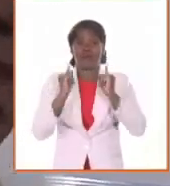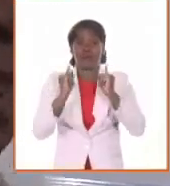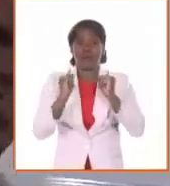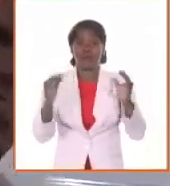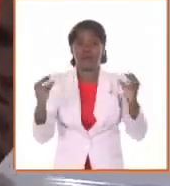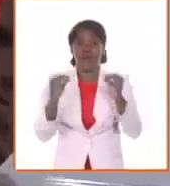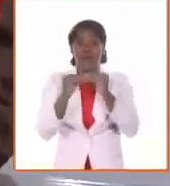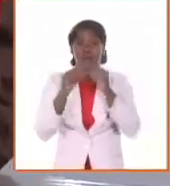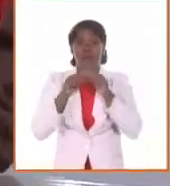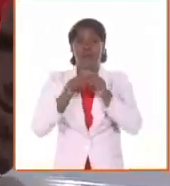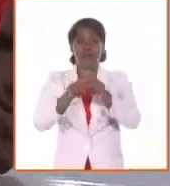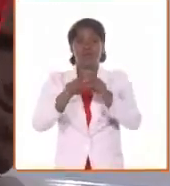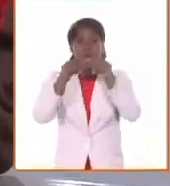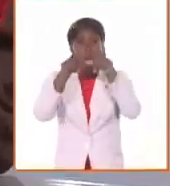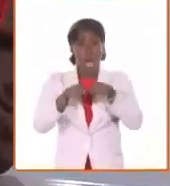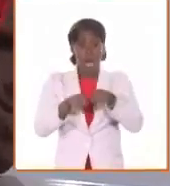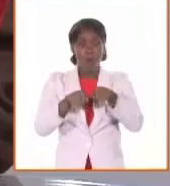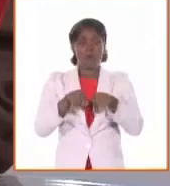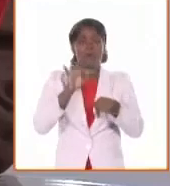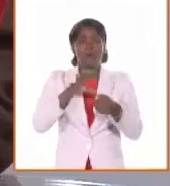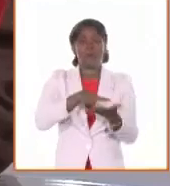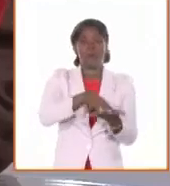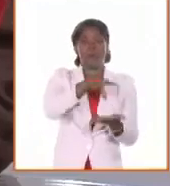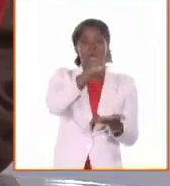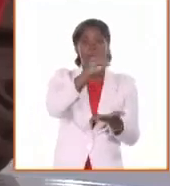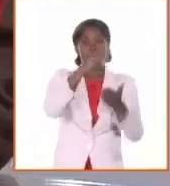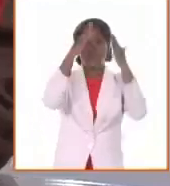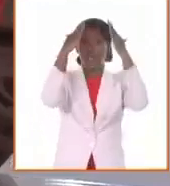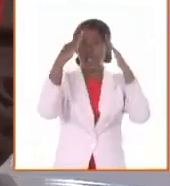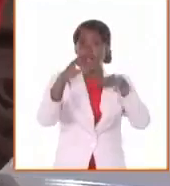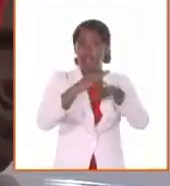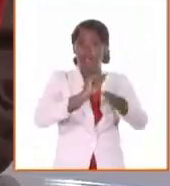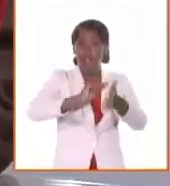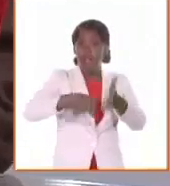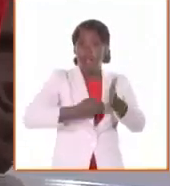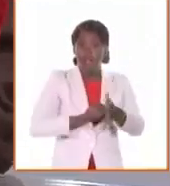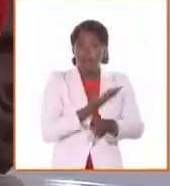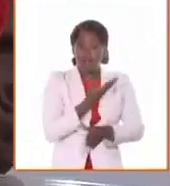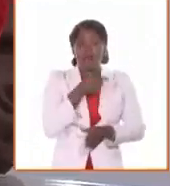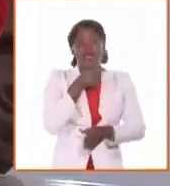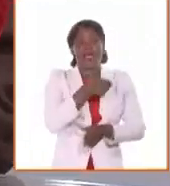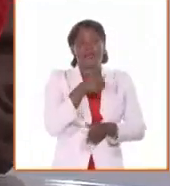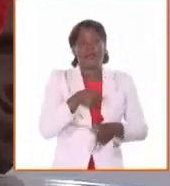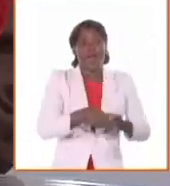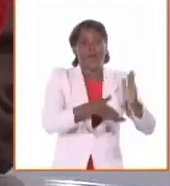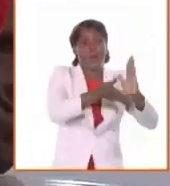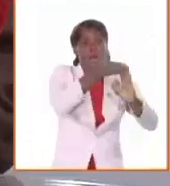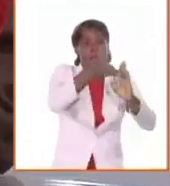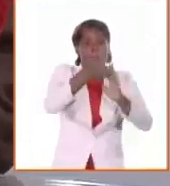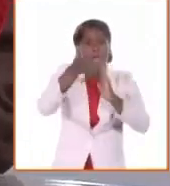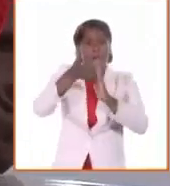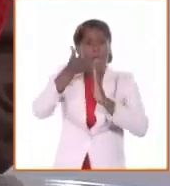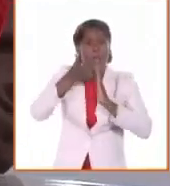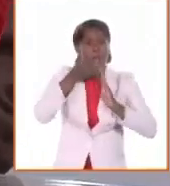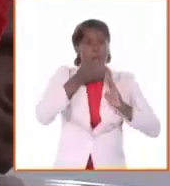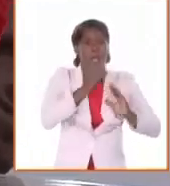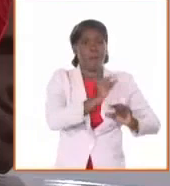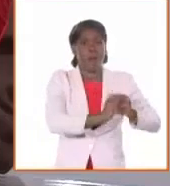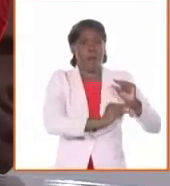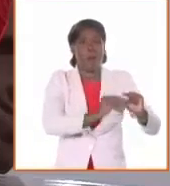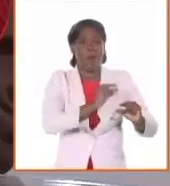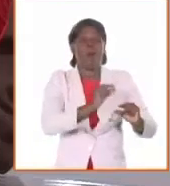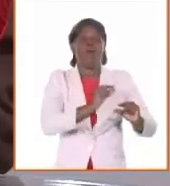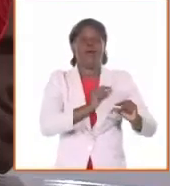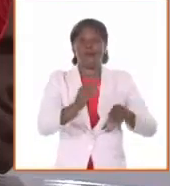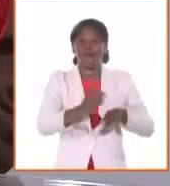que se retomen esto es una es una oficina registral donde solamente se inscriben los matrimonios y es única